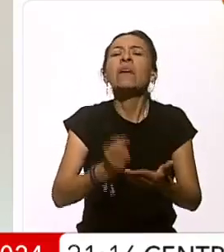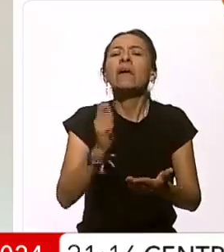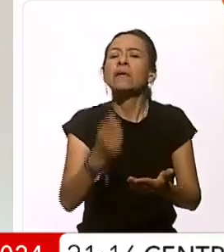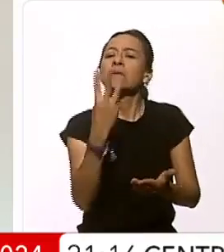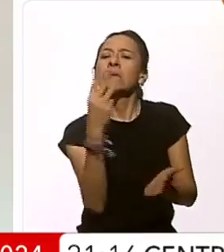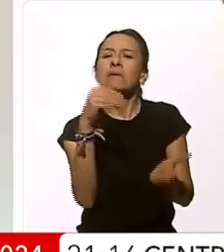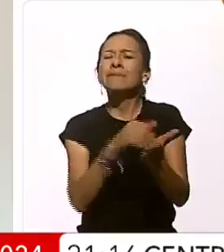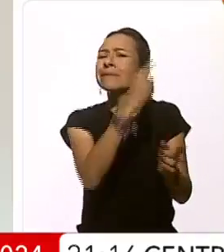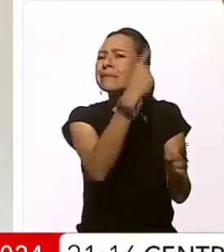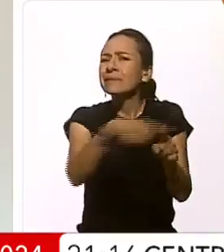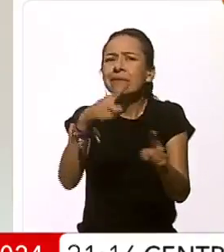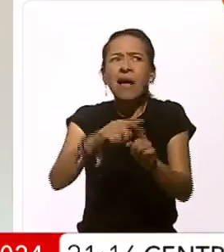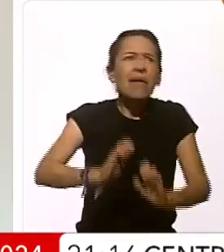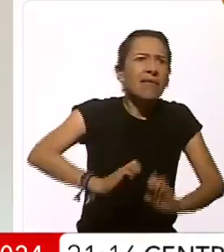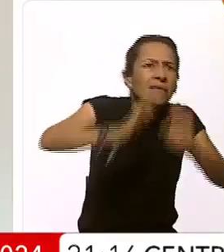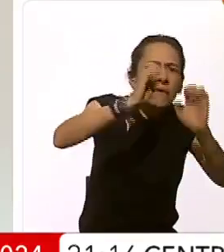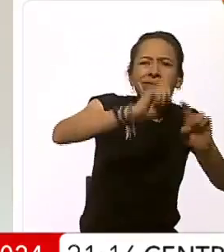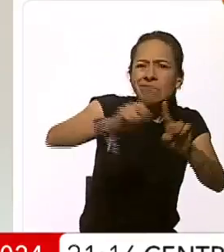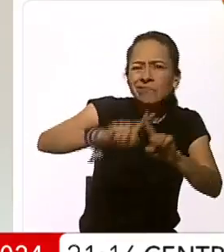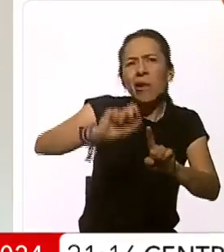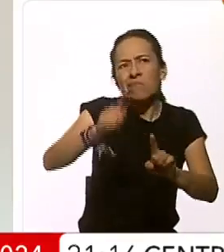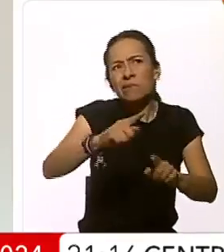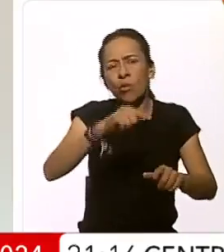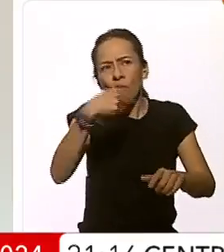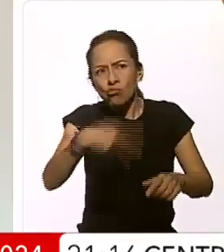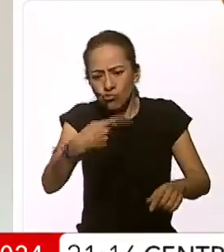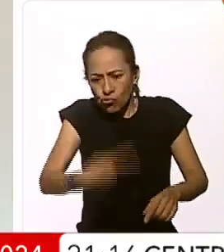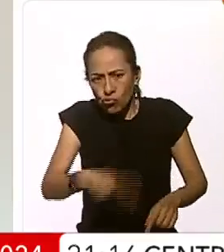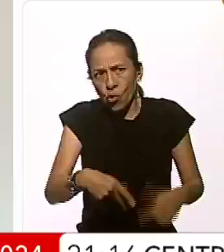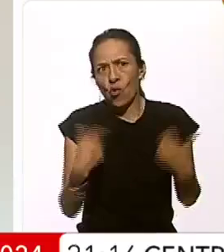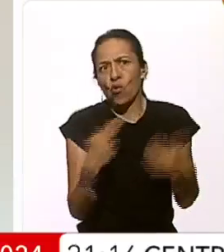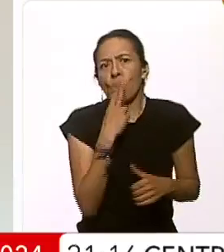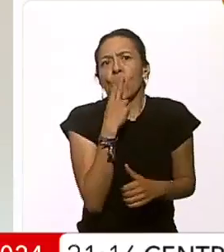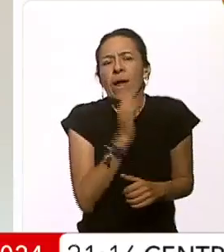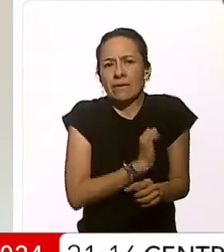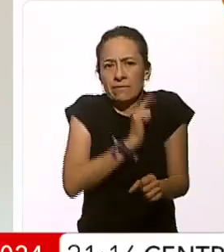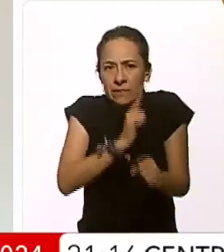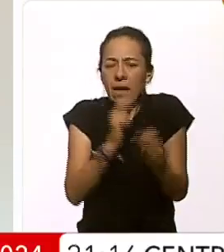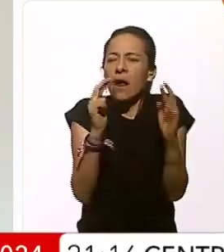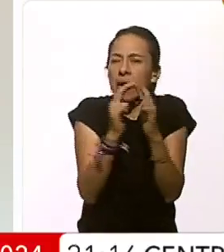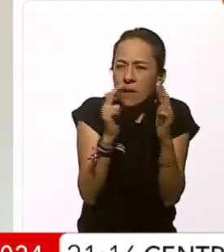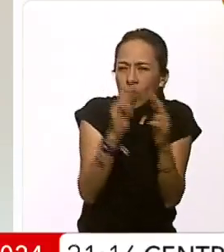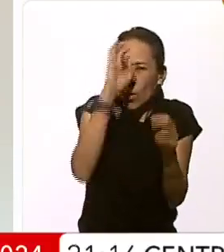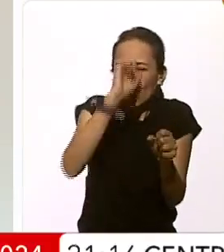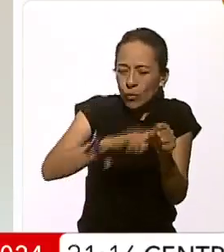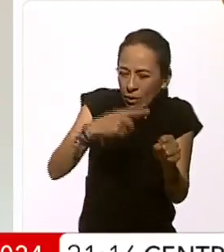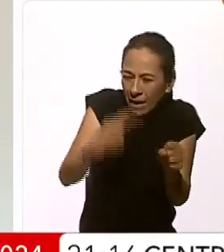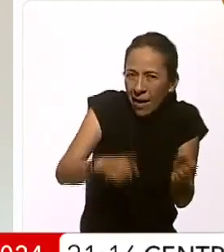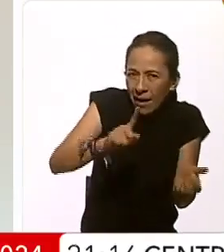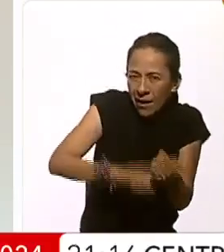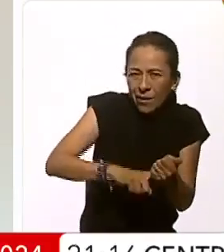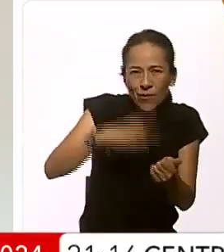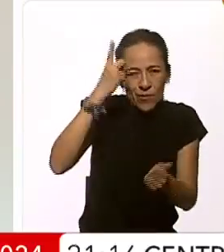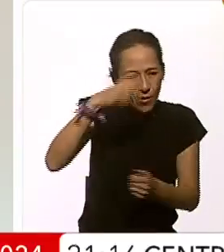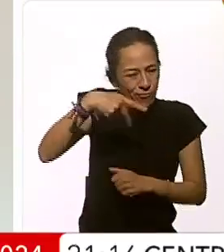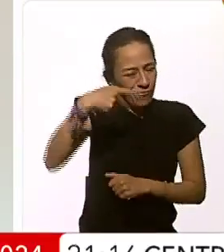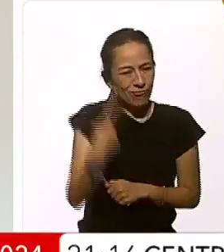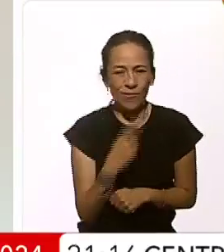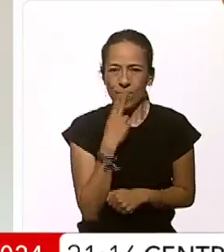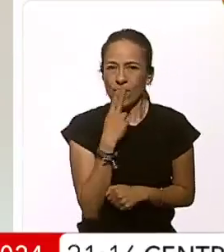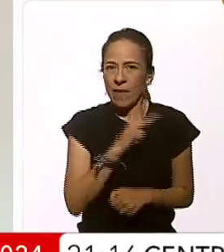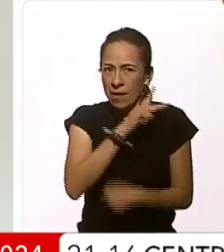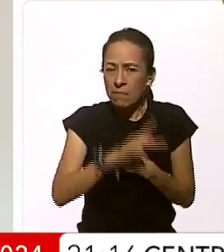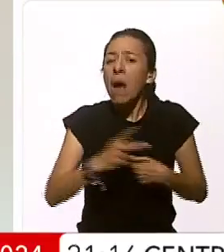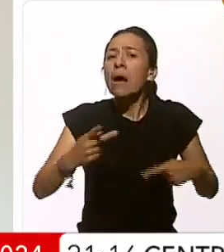inmuebles que forman parte del patrimonio cultural y religioso del país en diversos estados y que fueron impactados trágicamente en los sismos